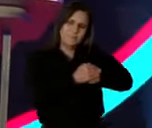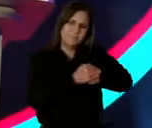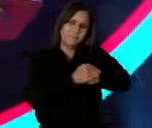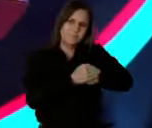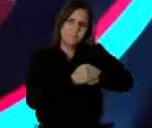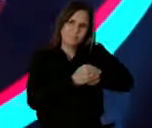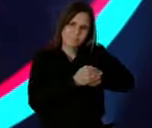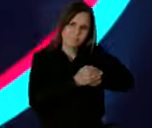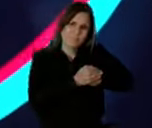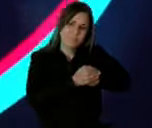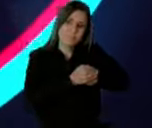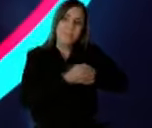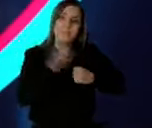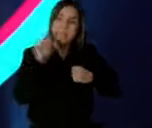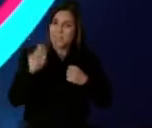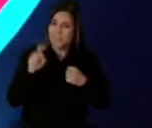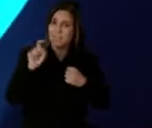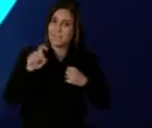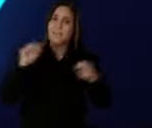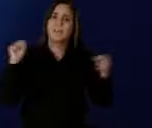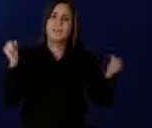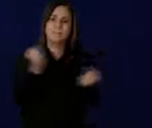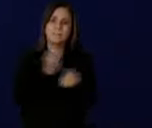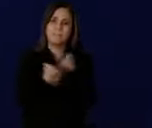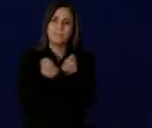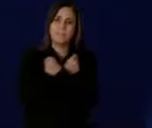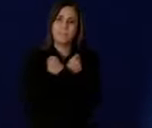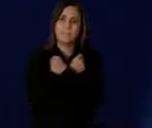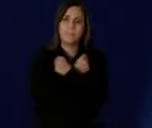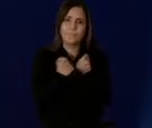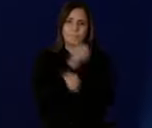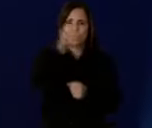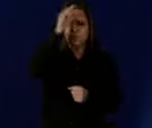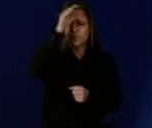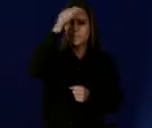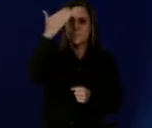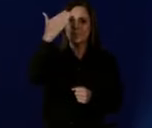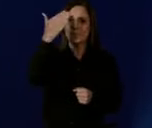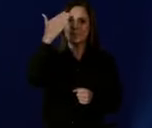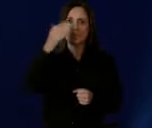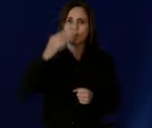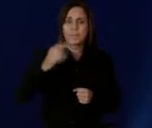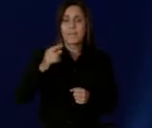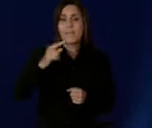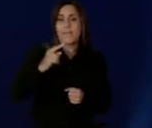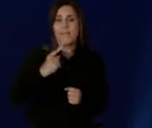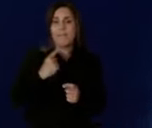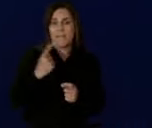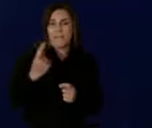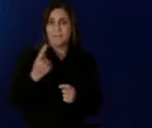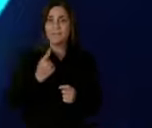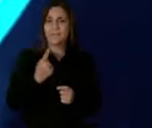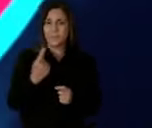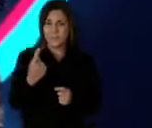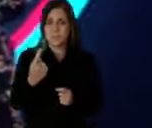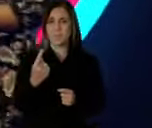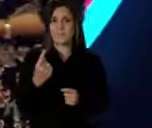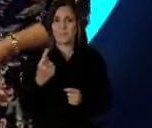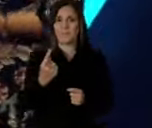Hace falta el amor maternal entre tú y yo, fraternal.